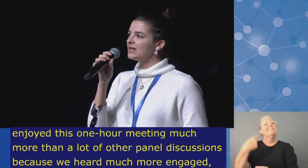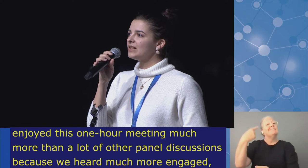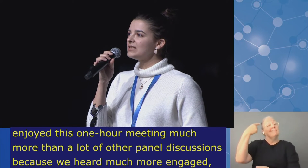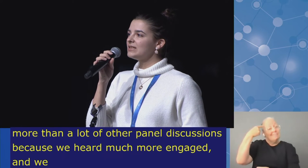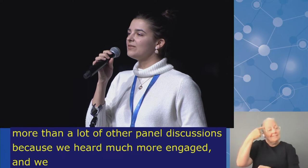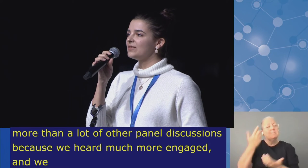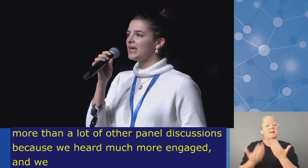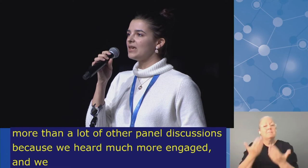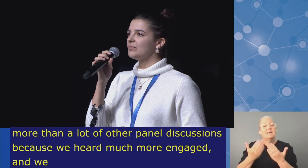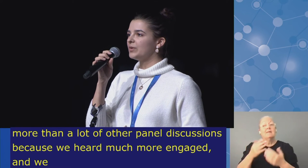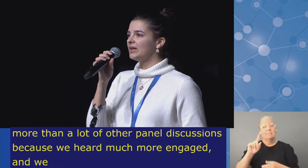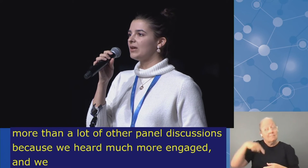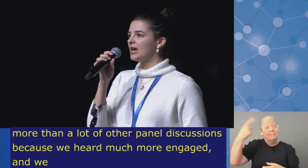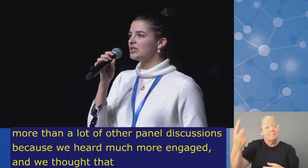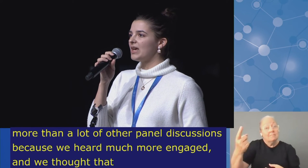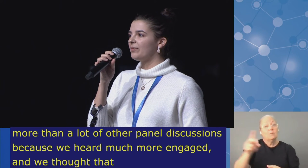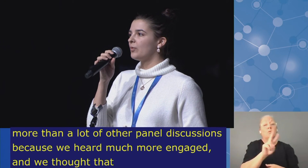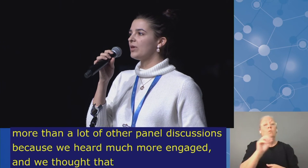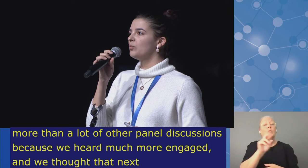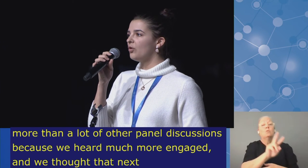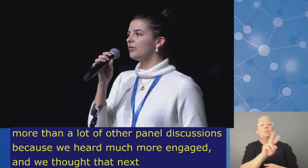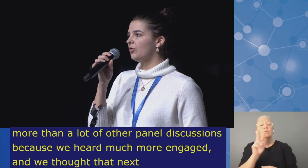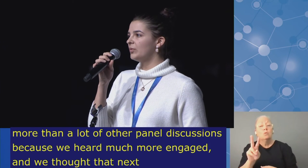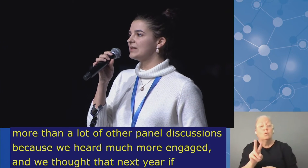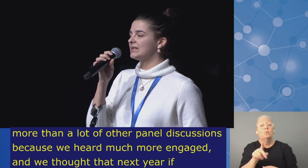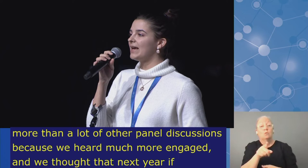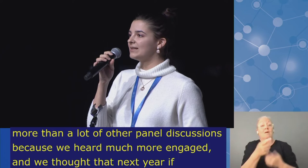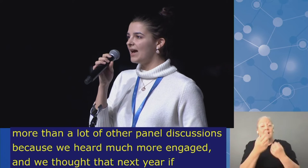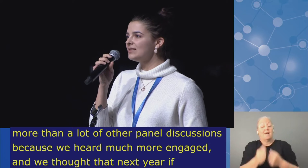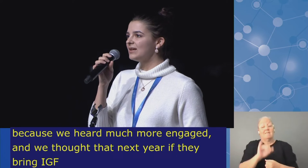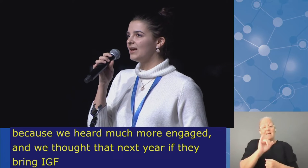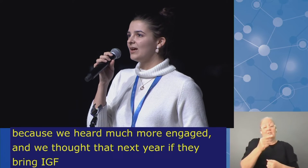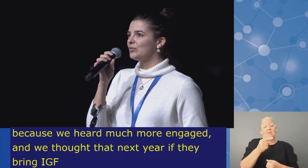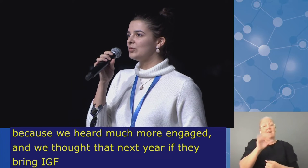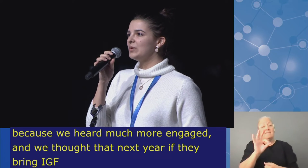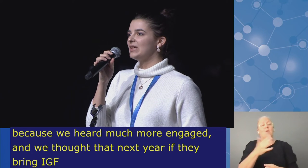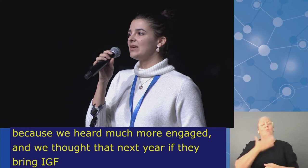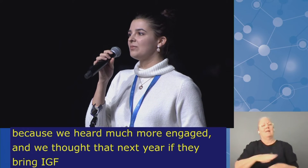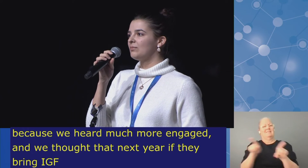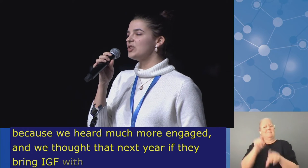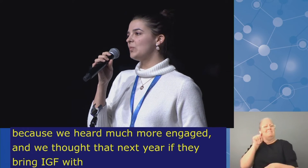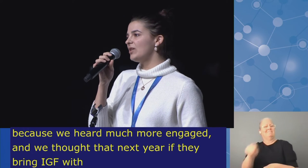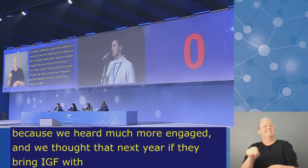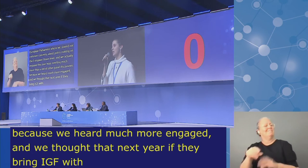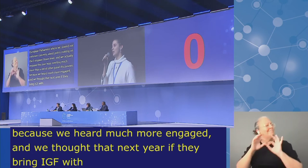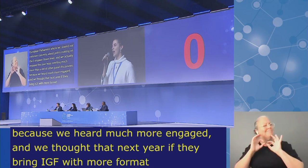más constructivo que otras sesiones, porque los participantes de esa sesión estaban muy involucrados en el